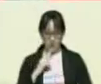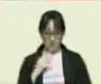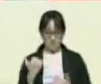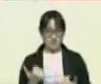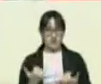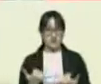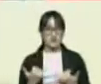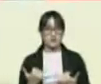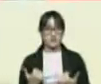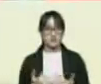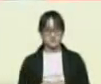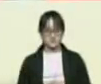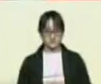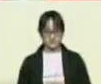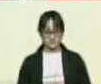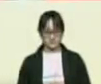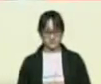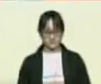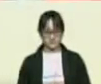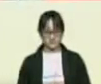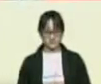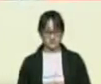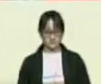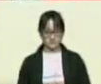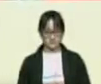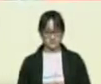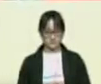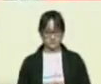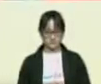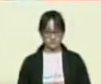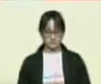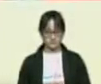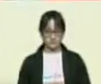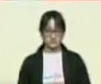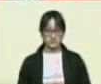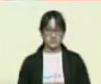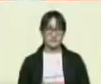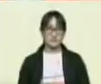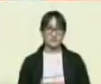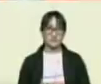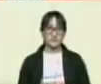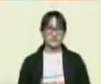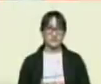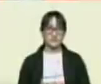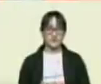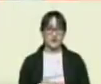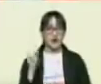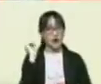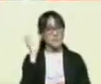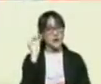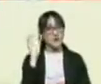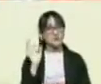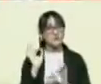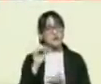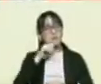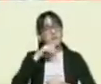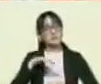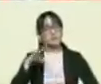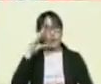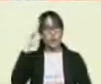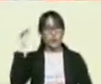empiezo una campaña que tiene un solo destino, con la bendición de